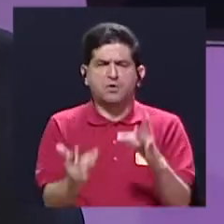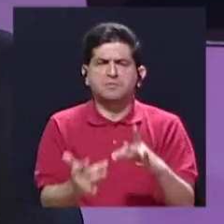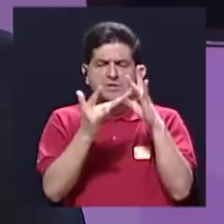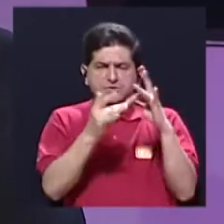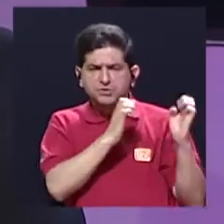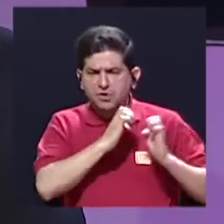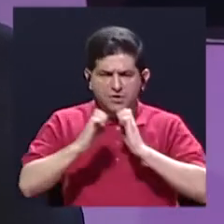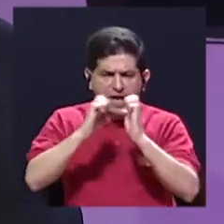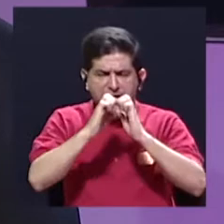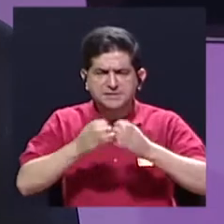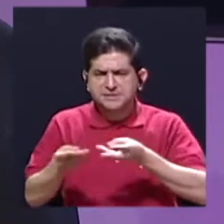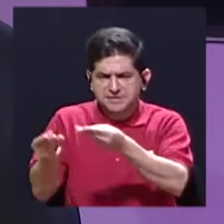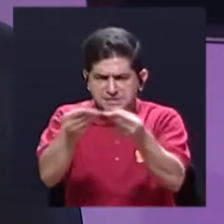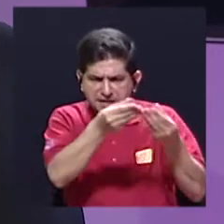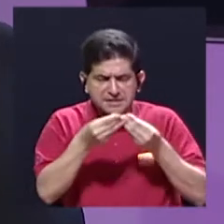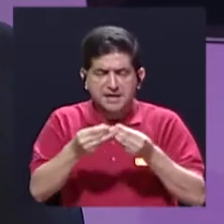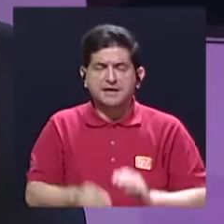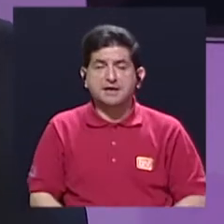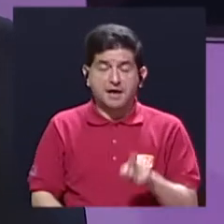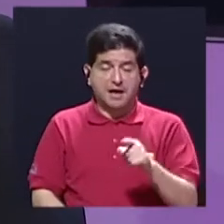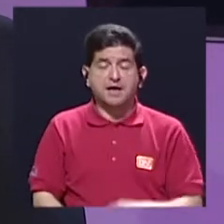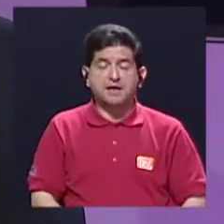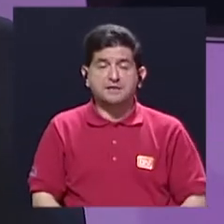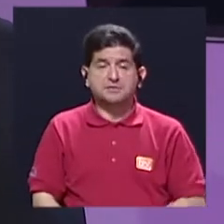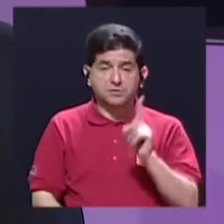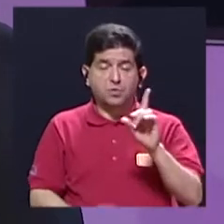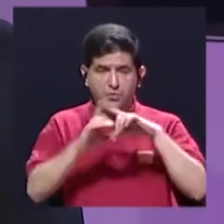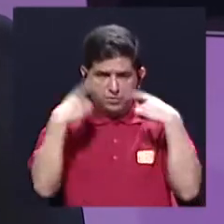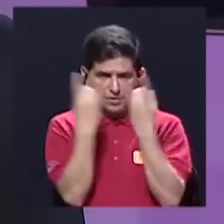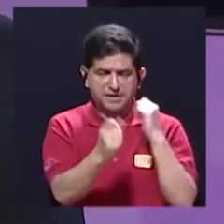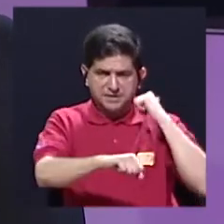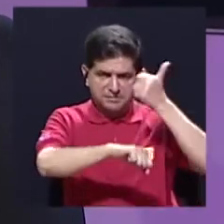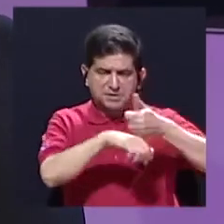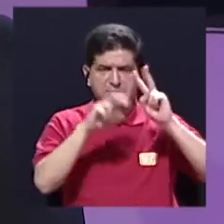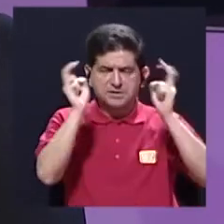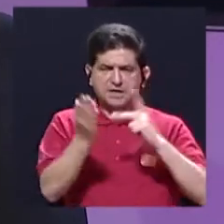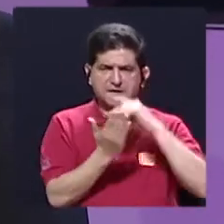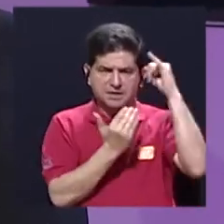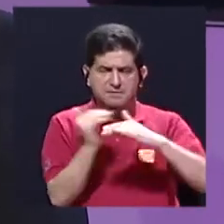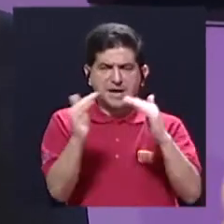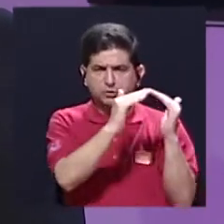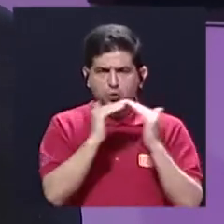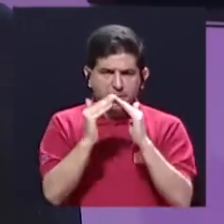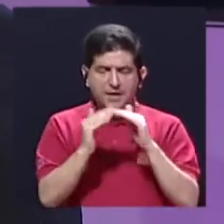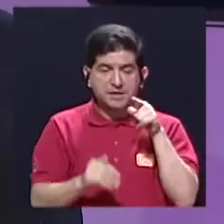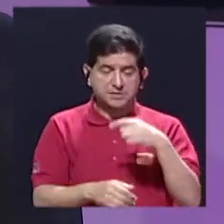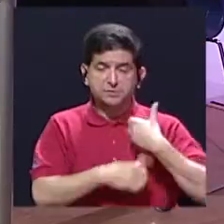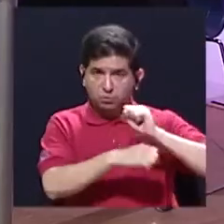Estratégica Territorial, que es una instancia que define temas de urbanismo en la municipalidad,